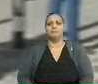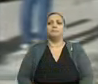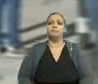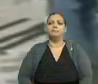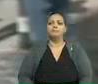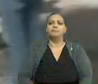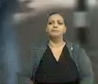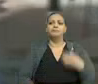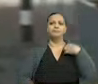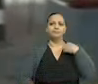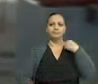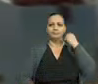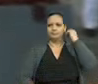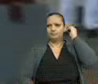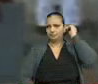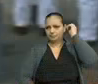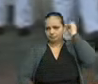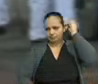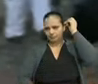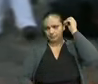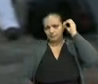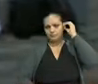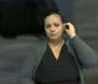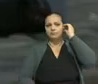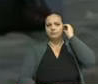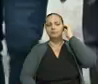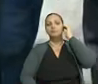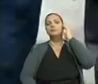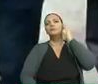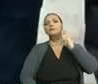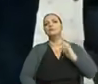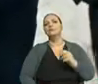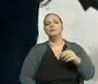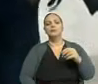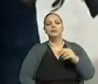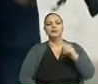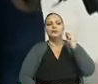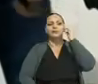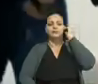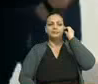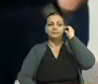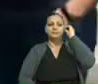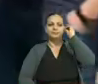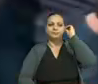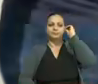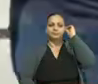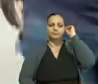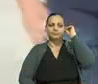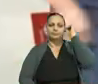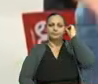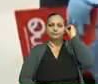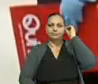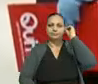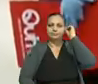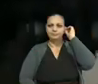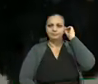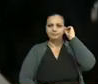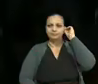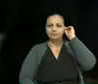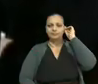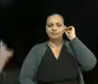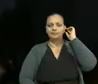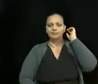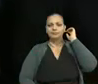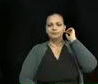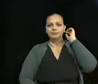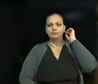escándalo por presuntas irregularidades llegó al municipio de Quito. Muy temprano empezó el movimiento policial y de agentes fiscales, quienes arribaron